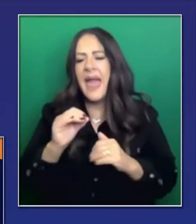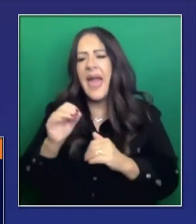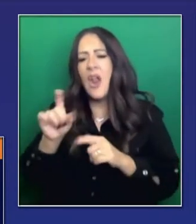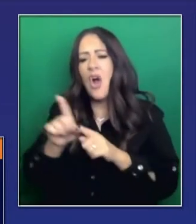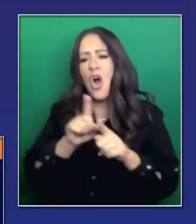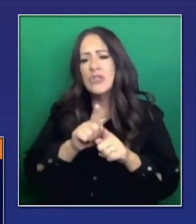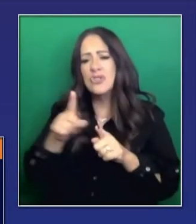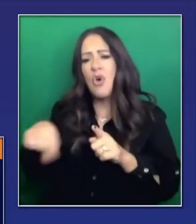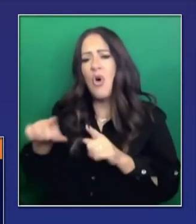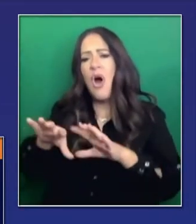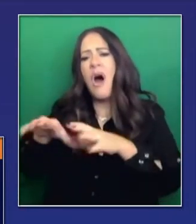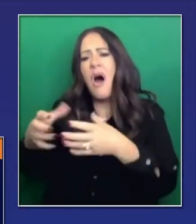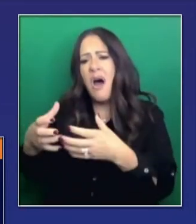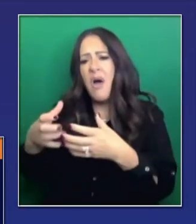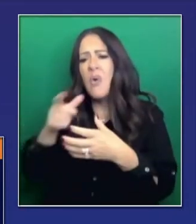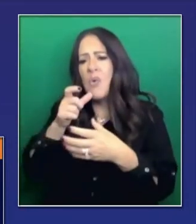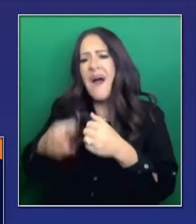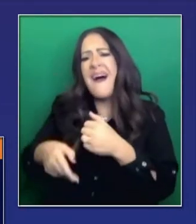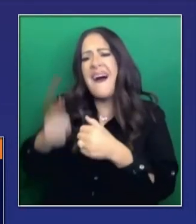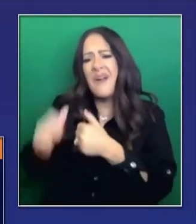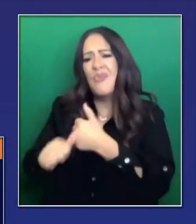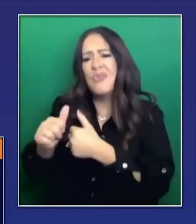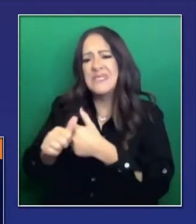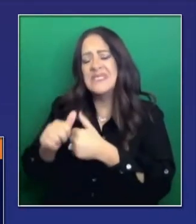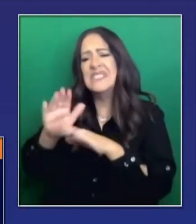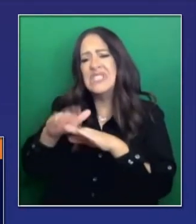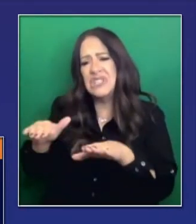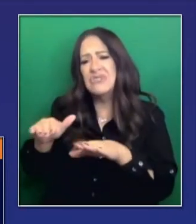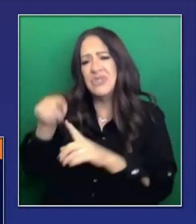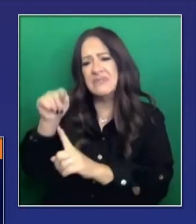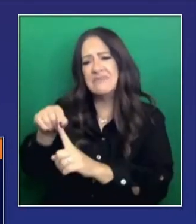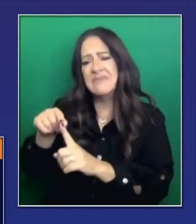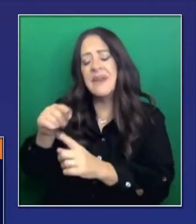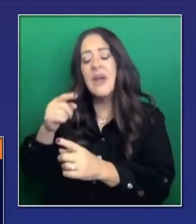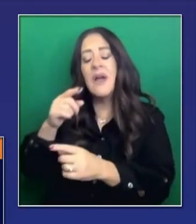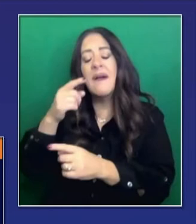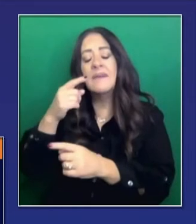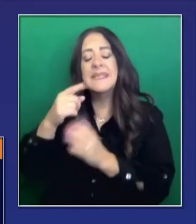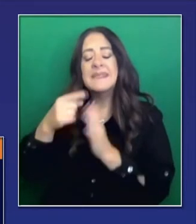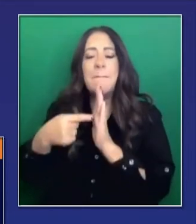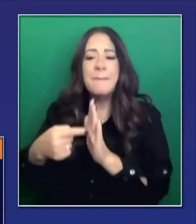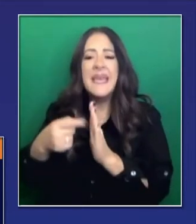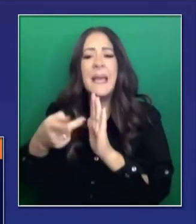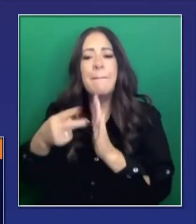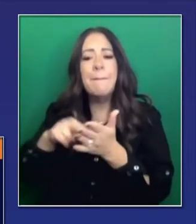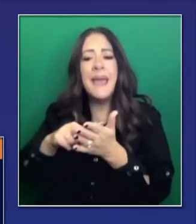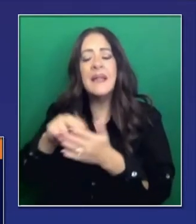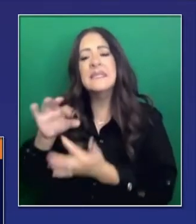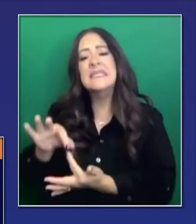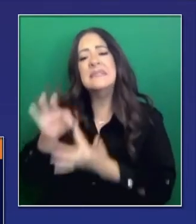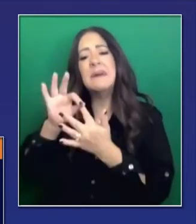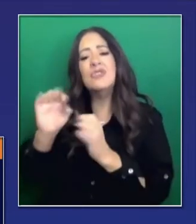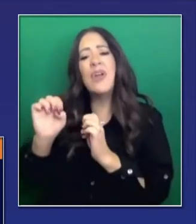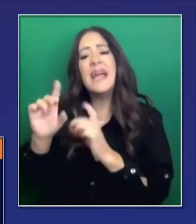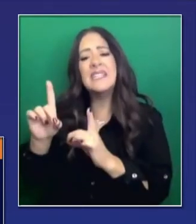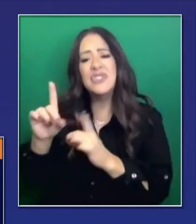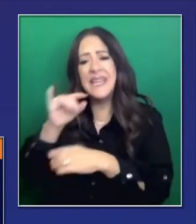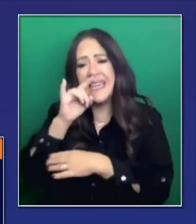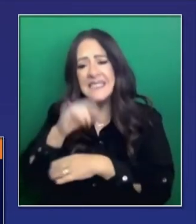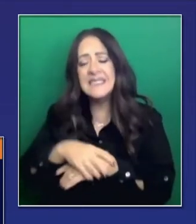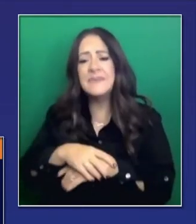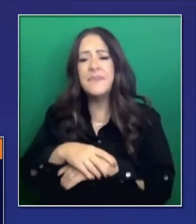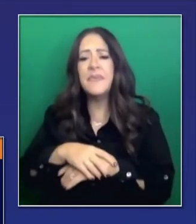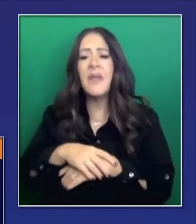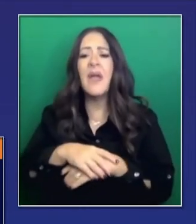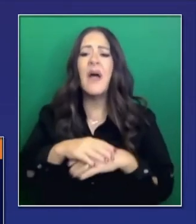que tienen el mayor riesgo, que tienen una mayor necesidad, niños de necesidades especiales, hogares